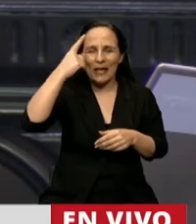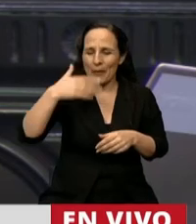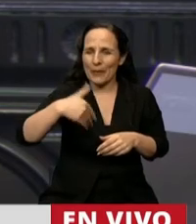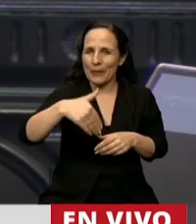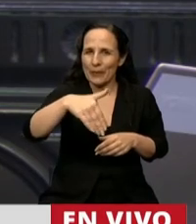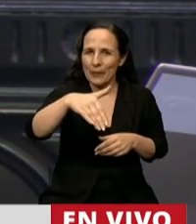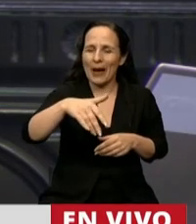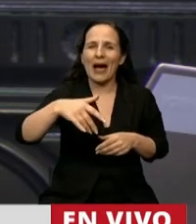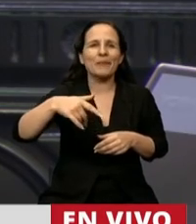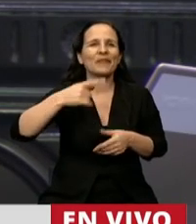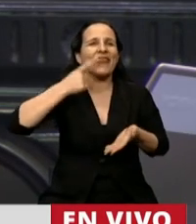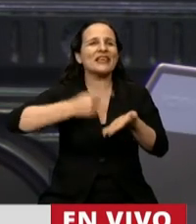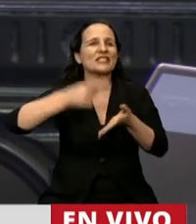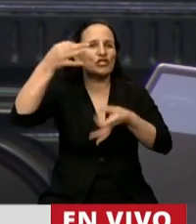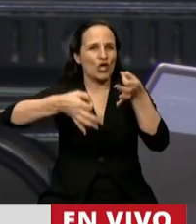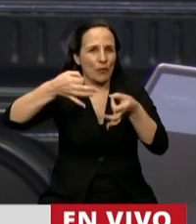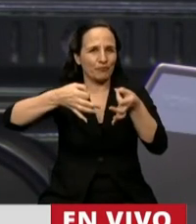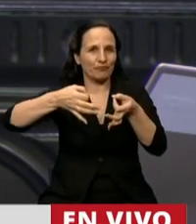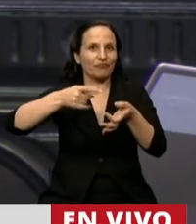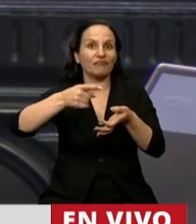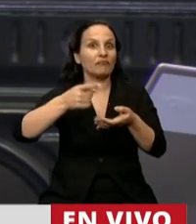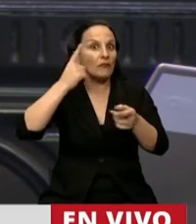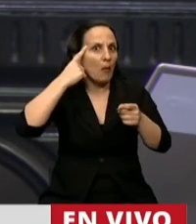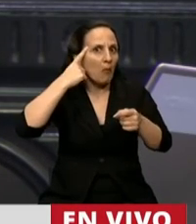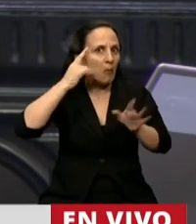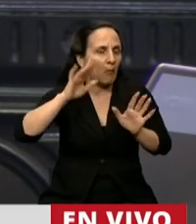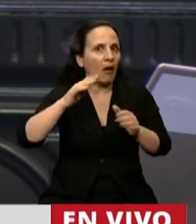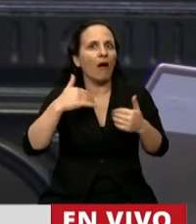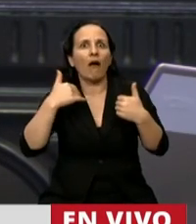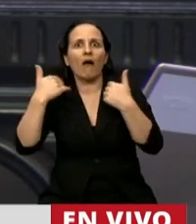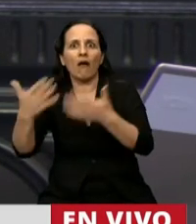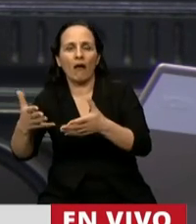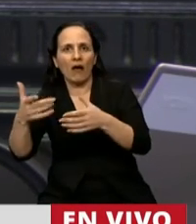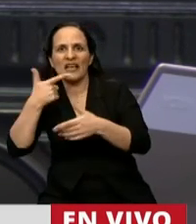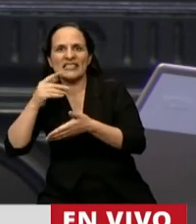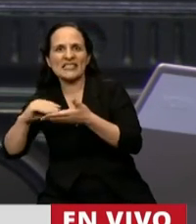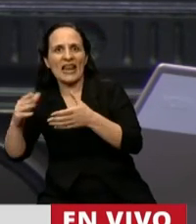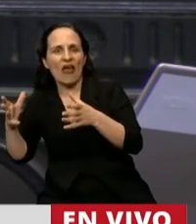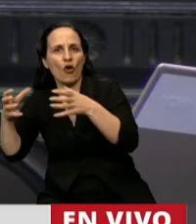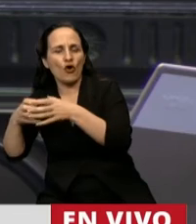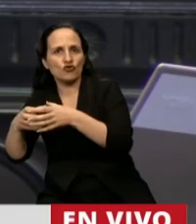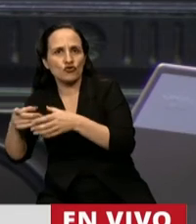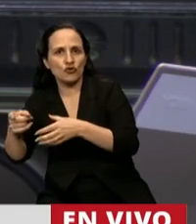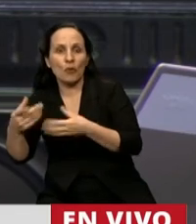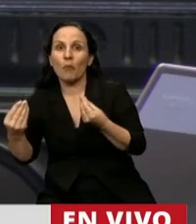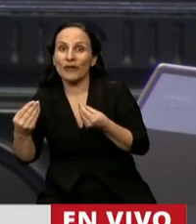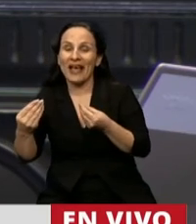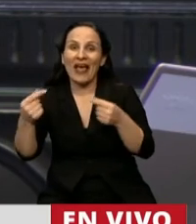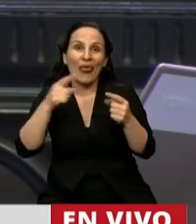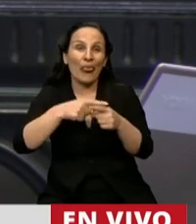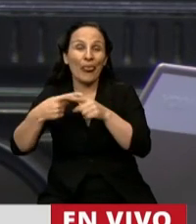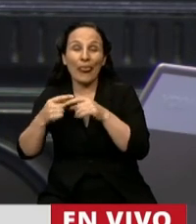decisión judicial y esa decisión judicial sea favorable a la pretensión de los senadores, porque el debate